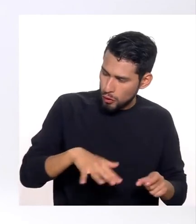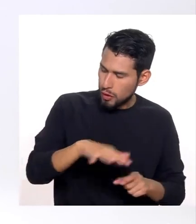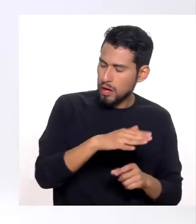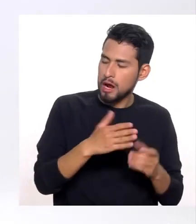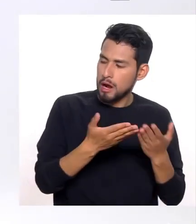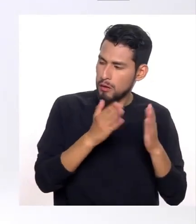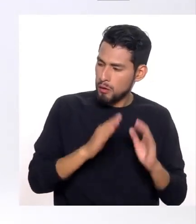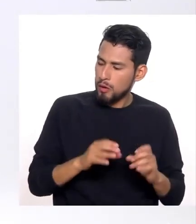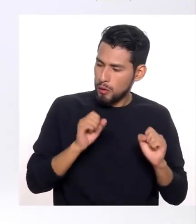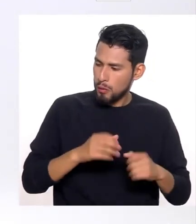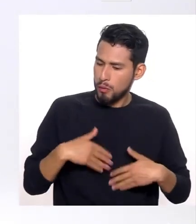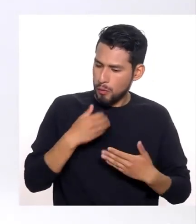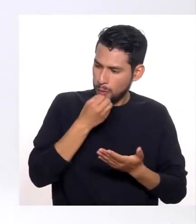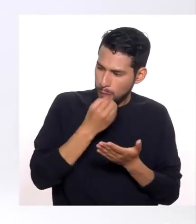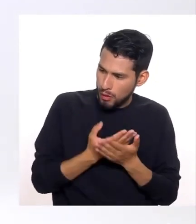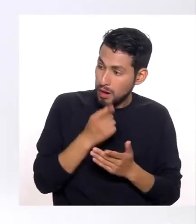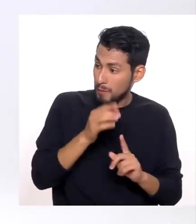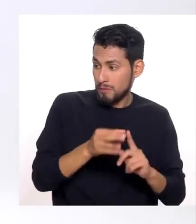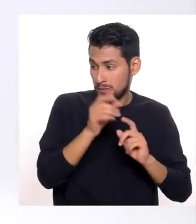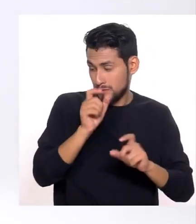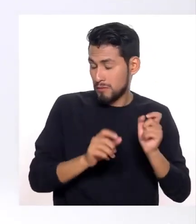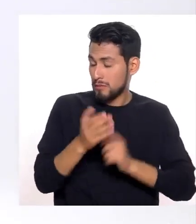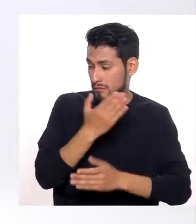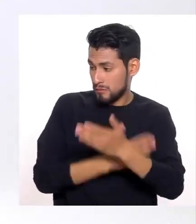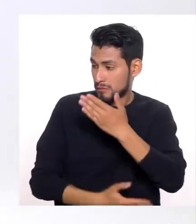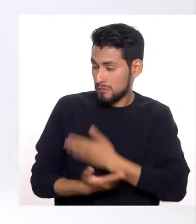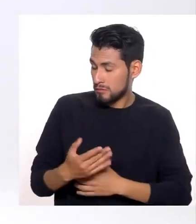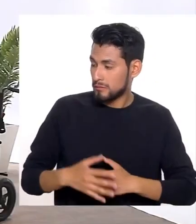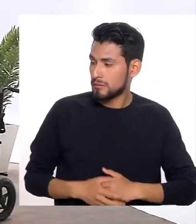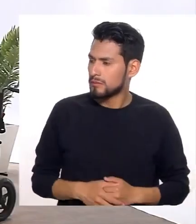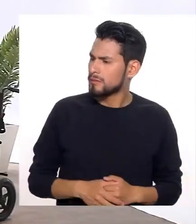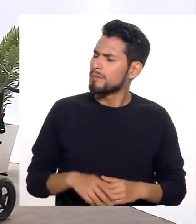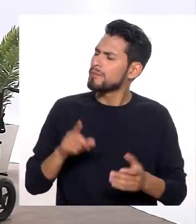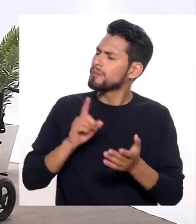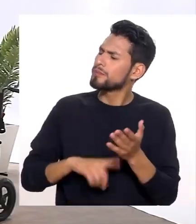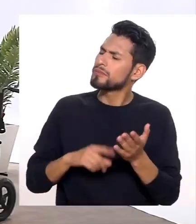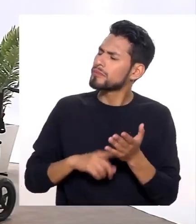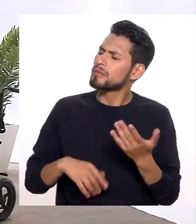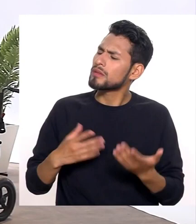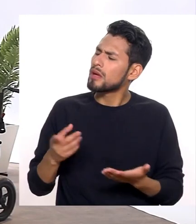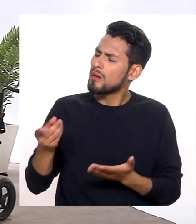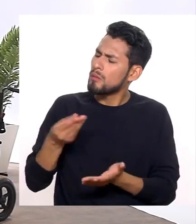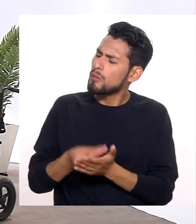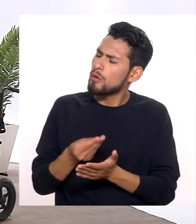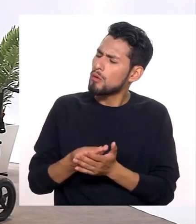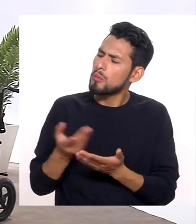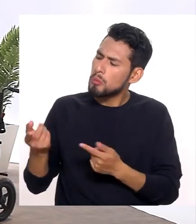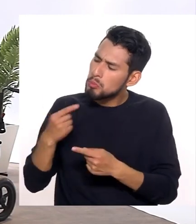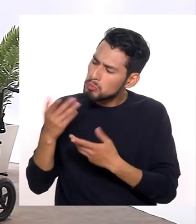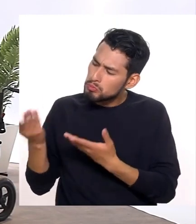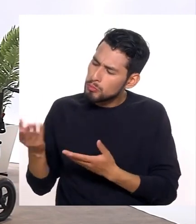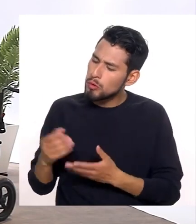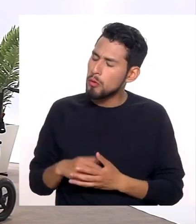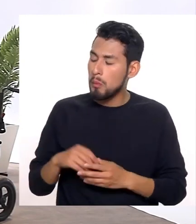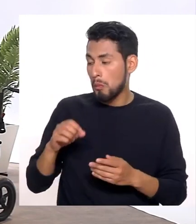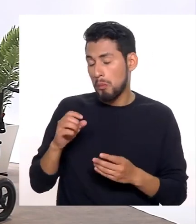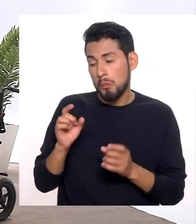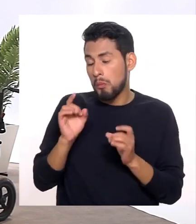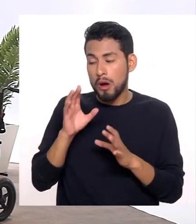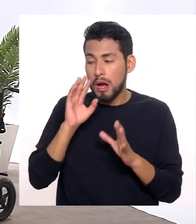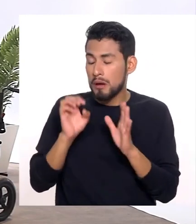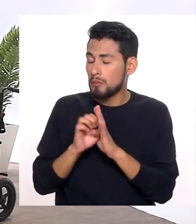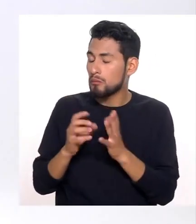tengan una calidad de vida mucho mejor, especialmente las personas con discapacidad. ¿Y con qué presupuesto están contando? Cuentan, sí, por ejemplo,